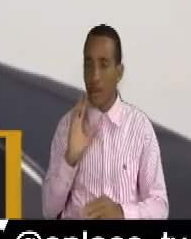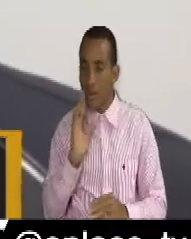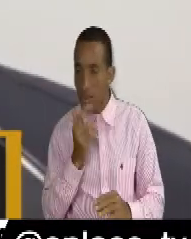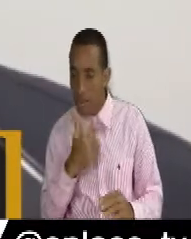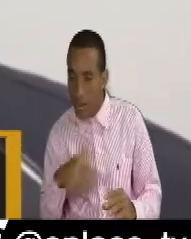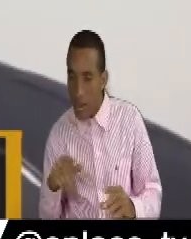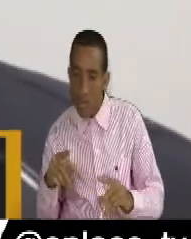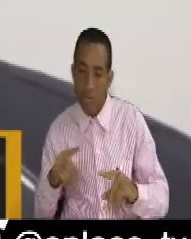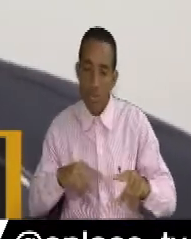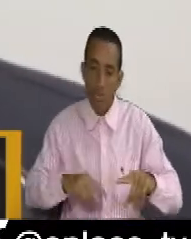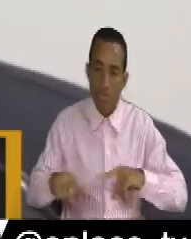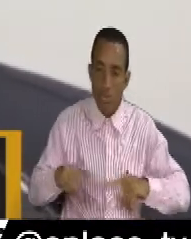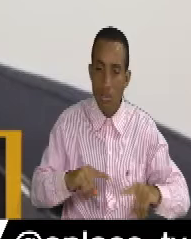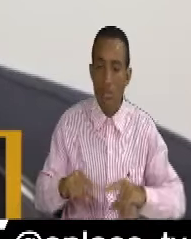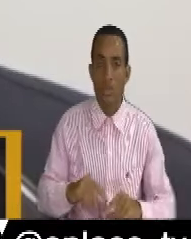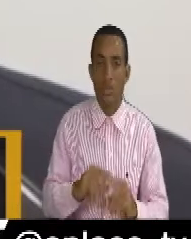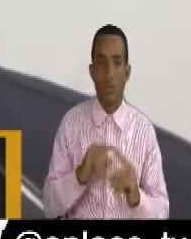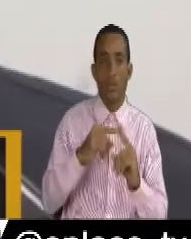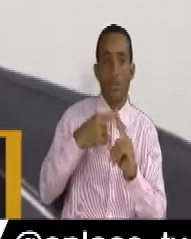planta, y en el mes de